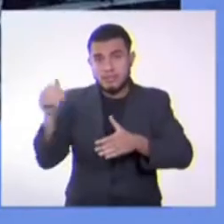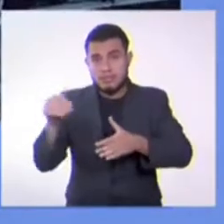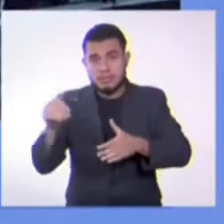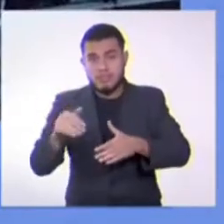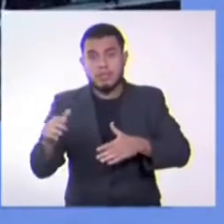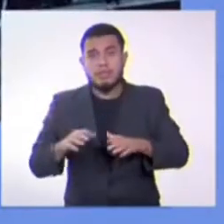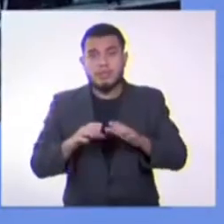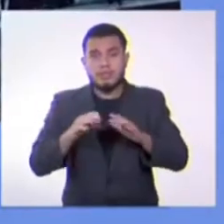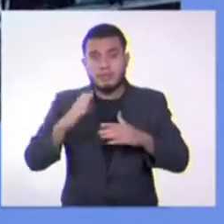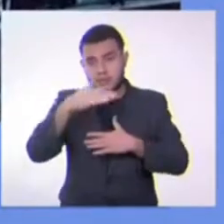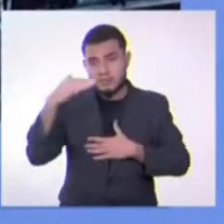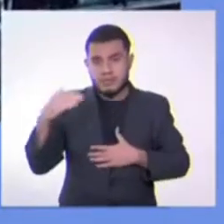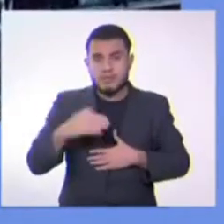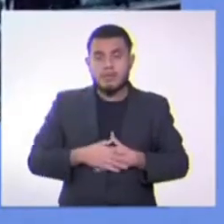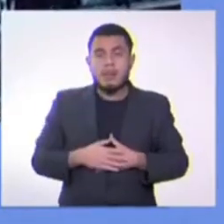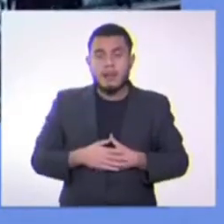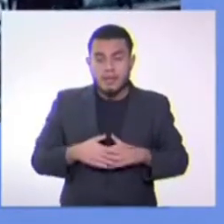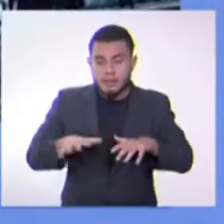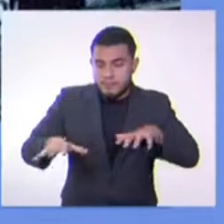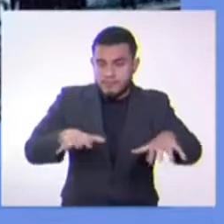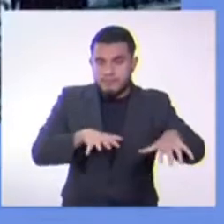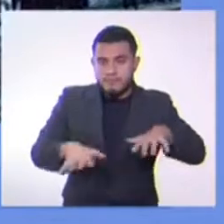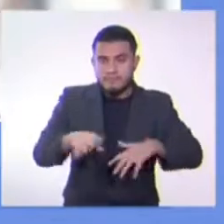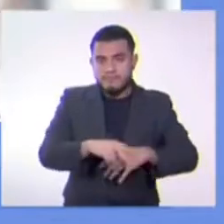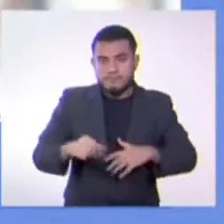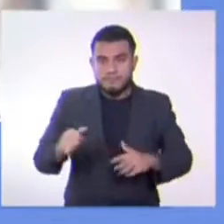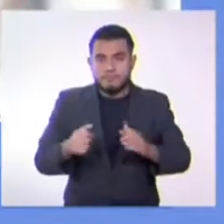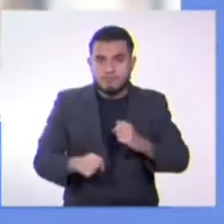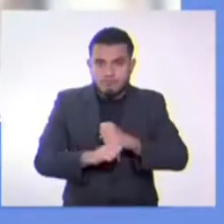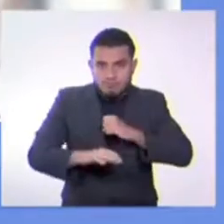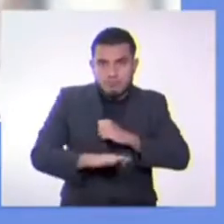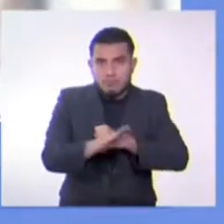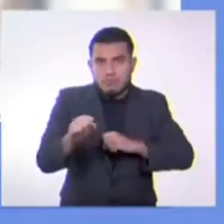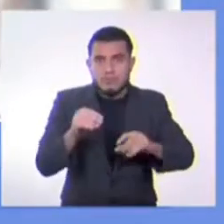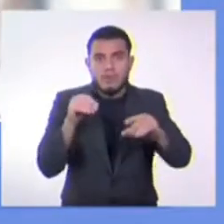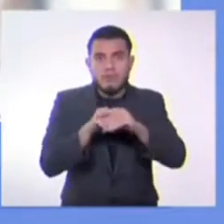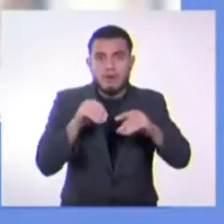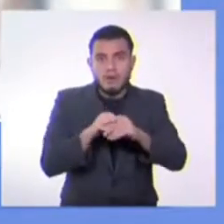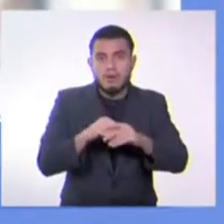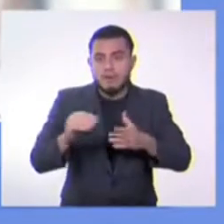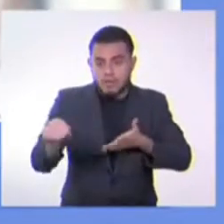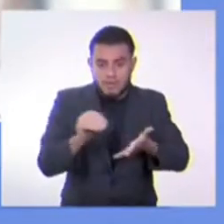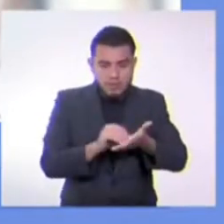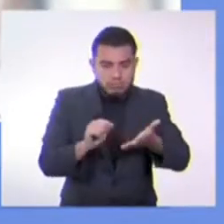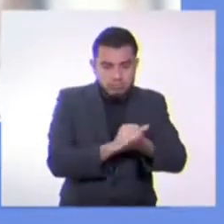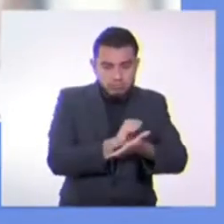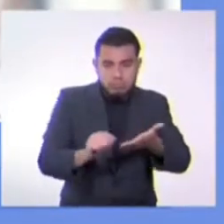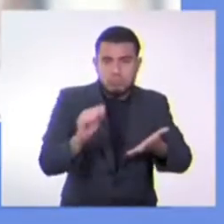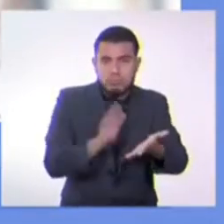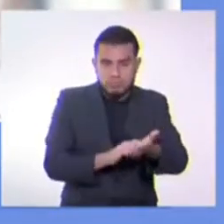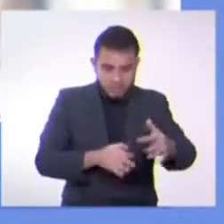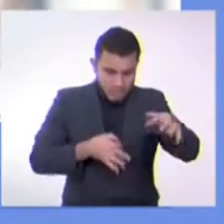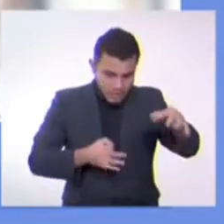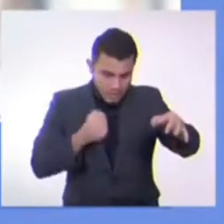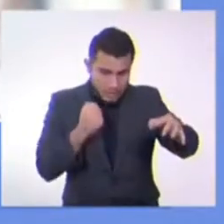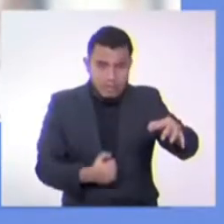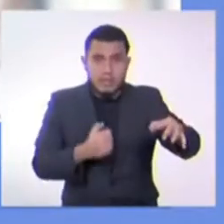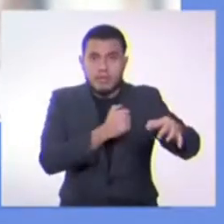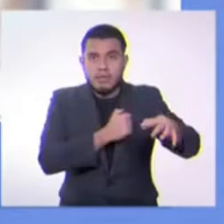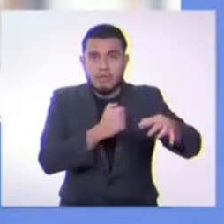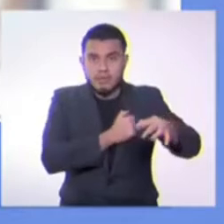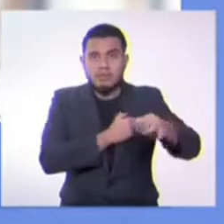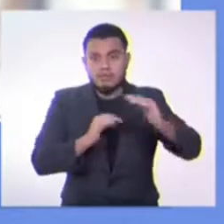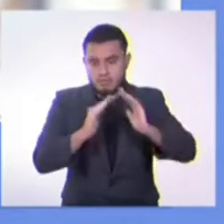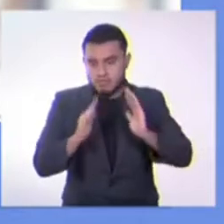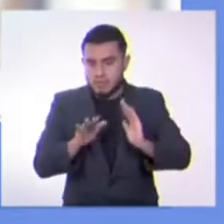tierra, impulsaron la organización de bancos y del registro de la propiedad, pusieron las bases de la legislación civil y